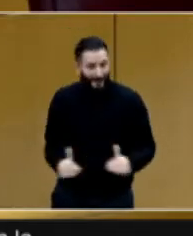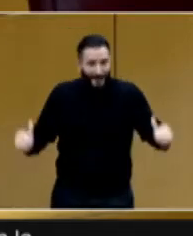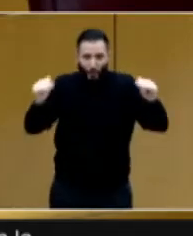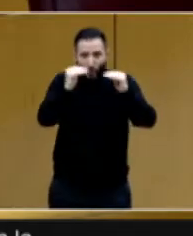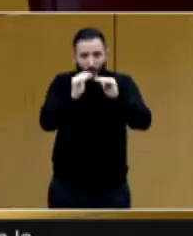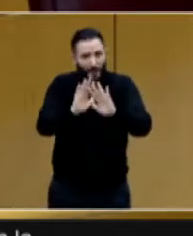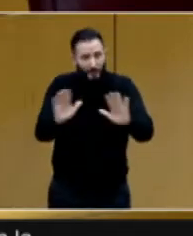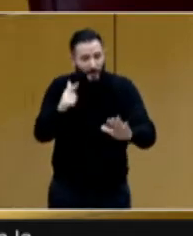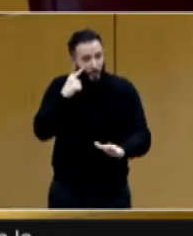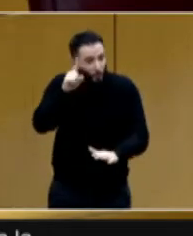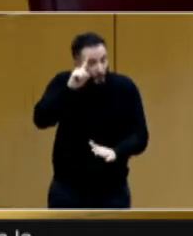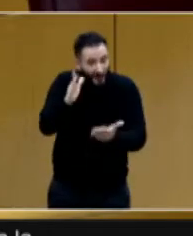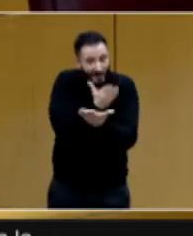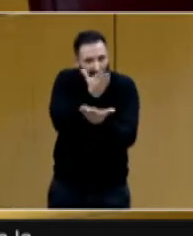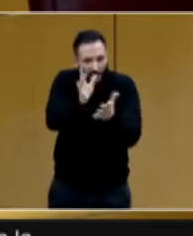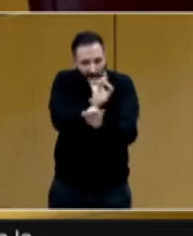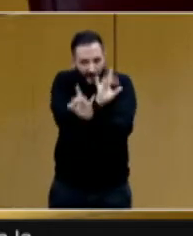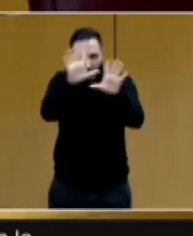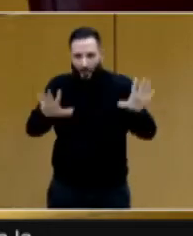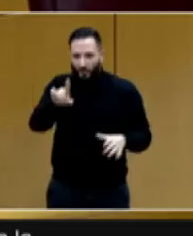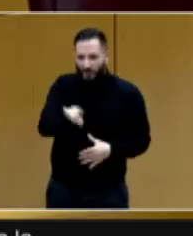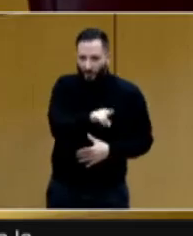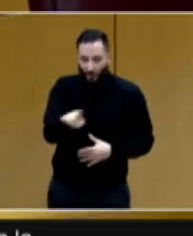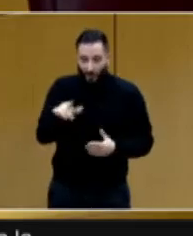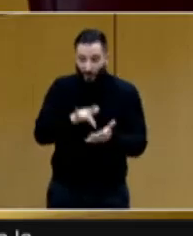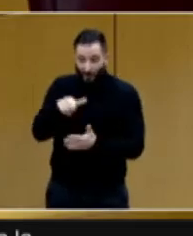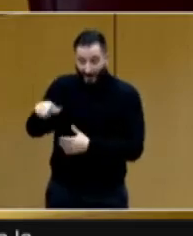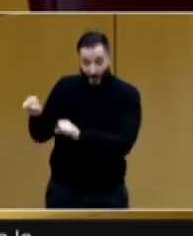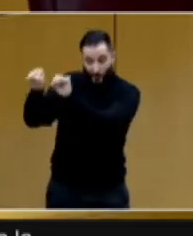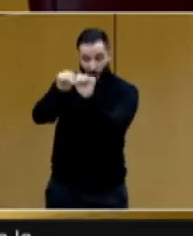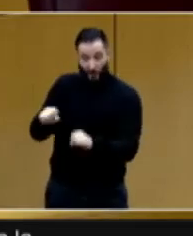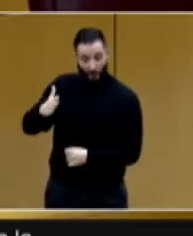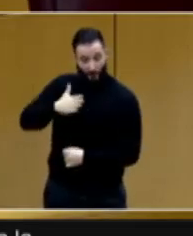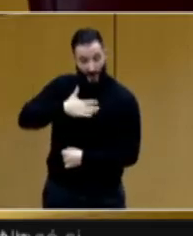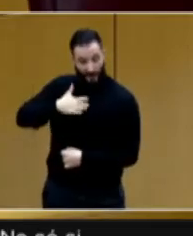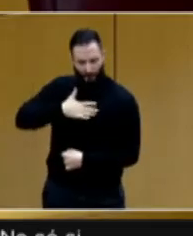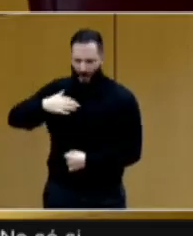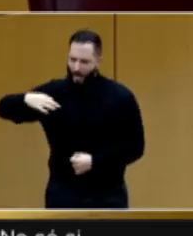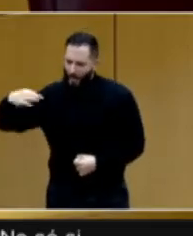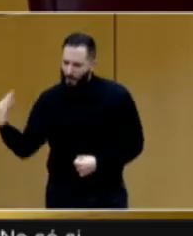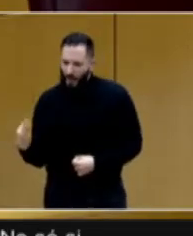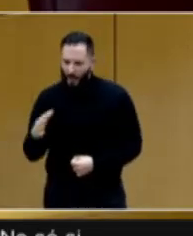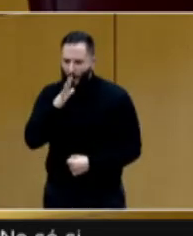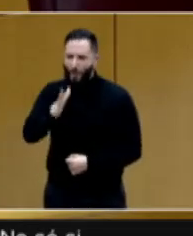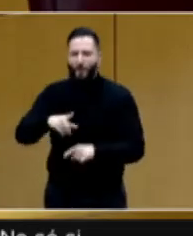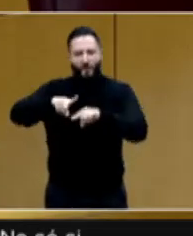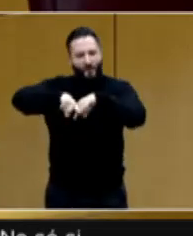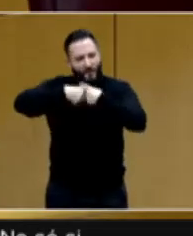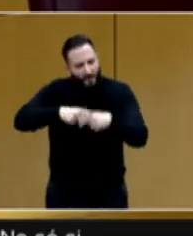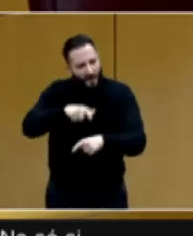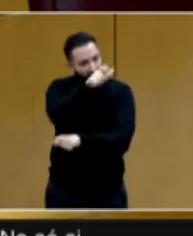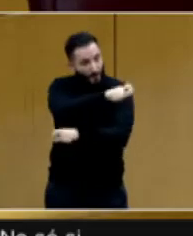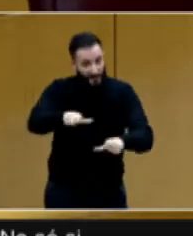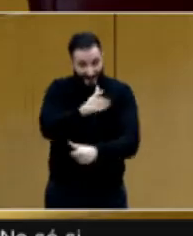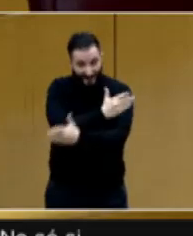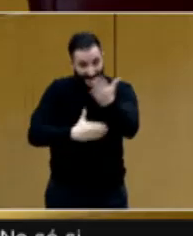Entonces es fundamental que esa protección patrimonial también se dé porque las familias y en las personas con discapacidad